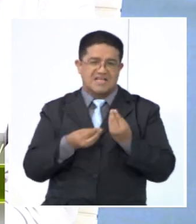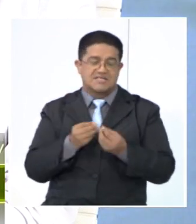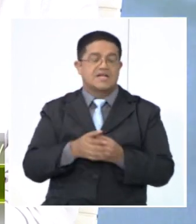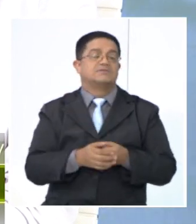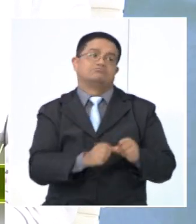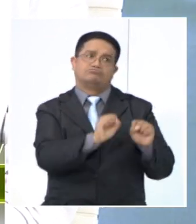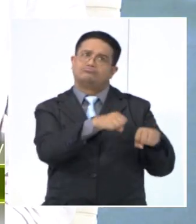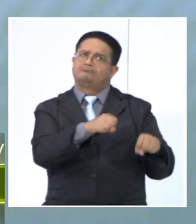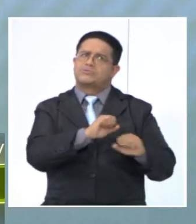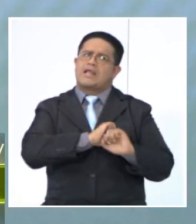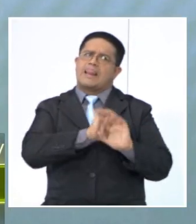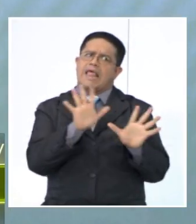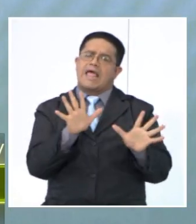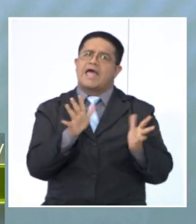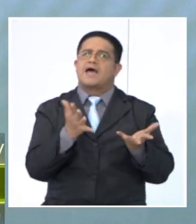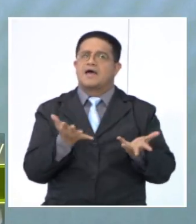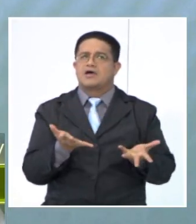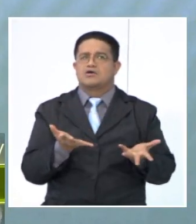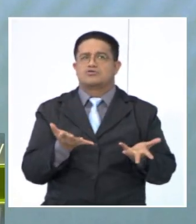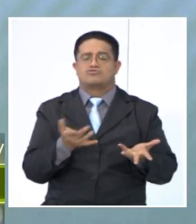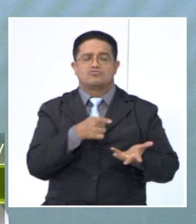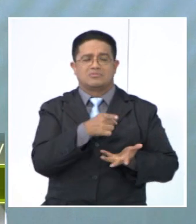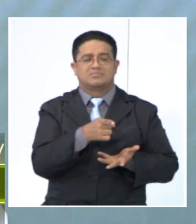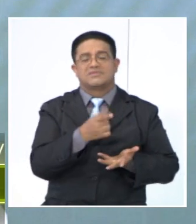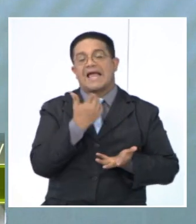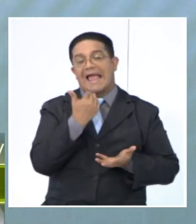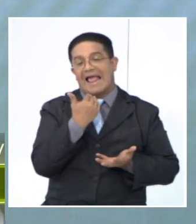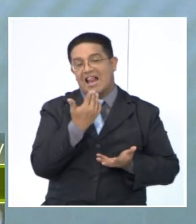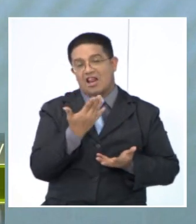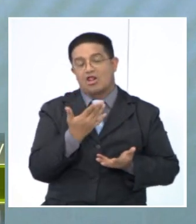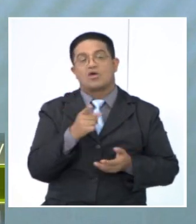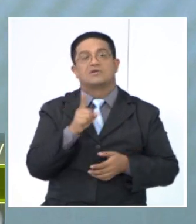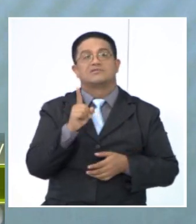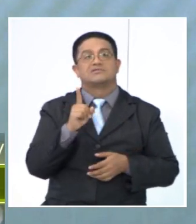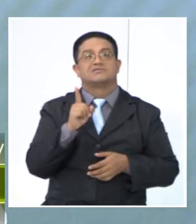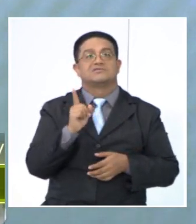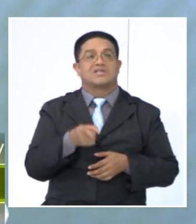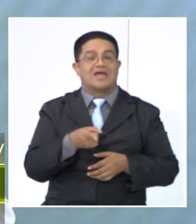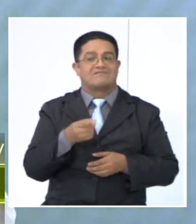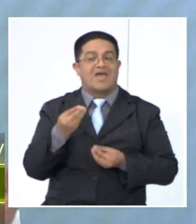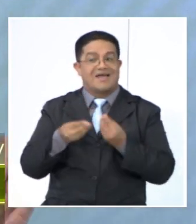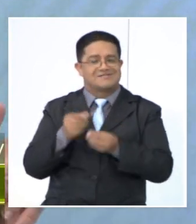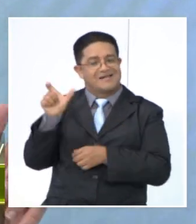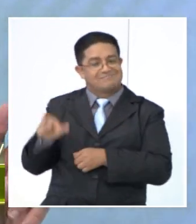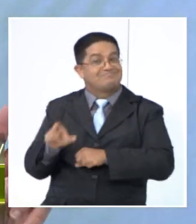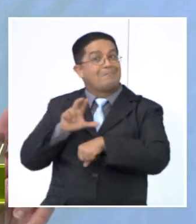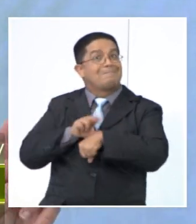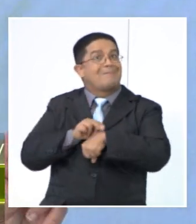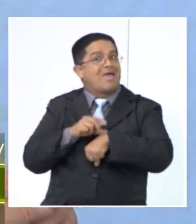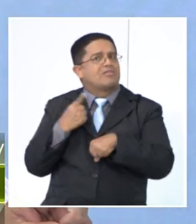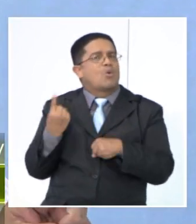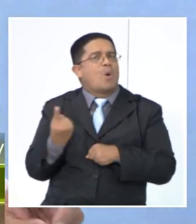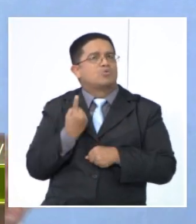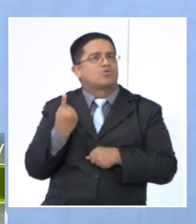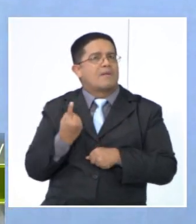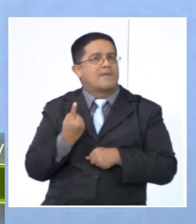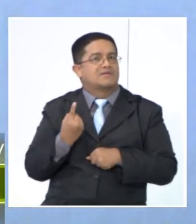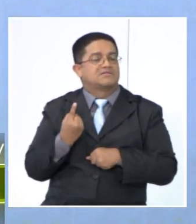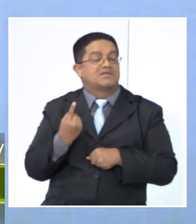es necesario? No, es un tratamiento médico y debe ser realizado por médicos que